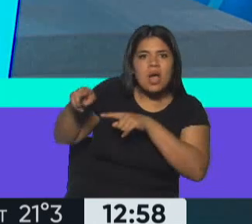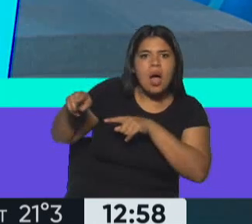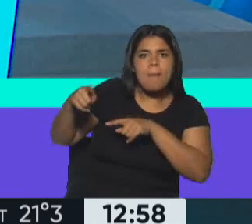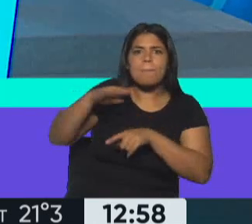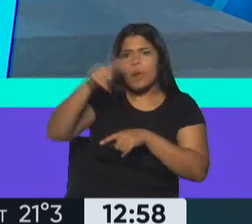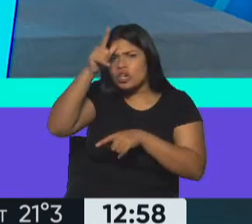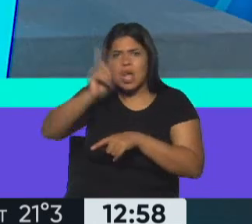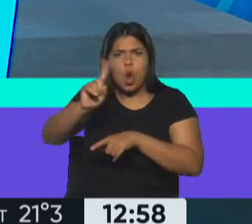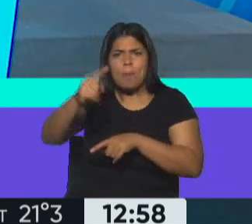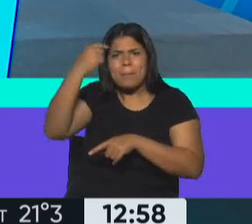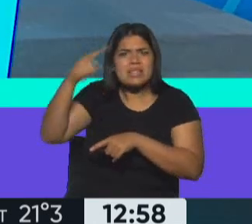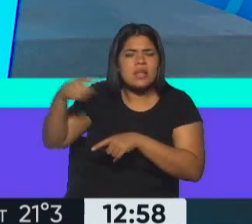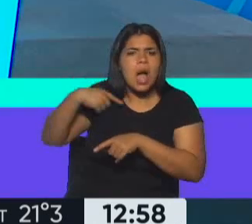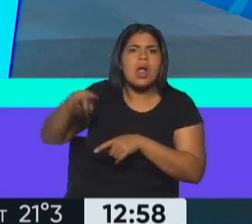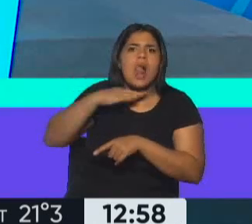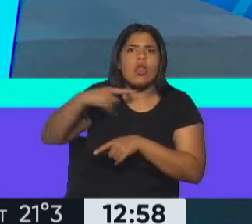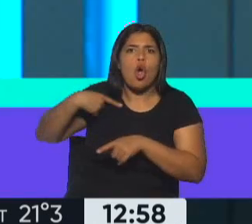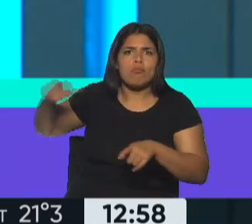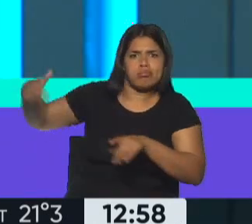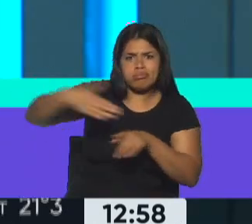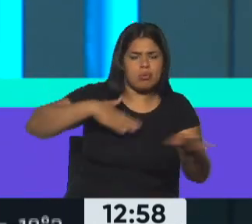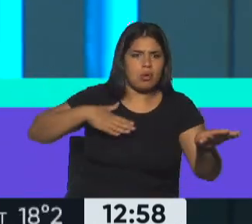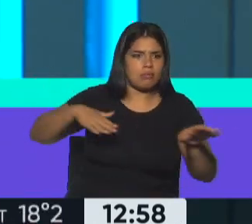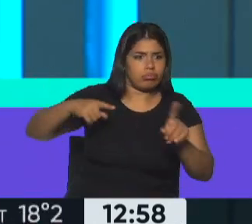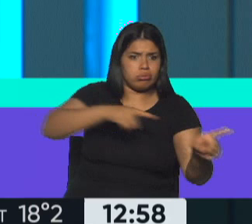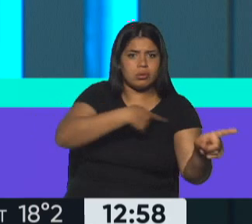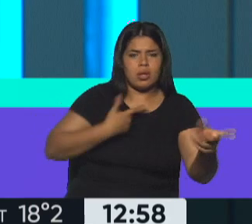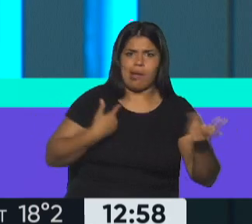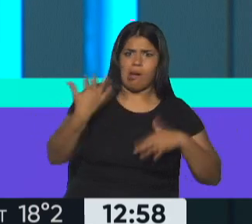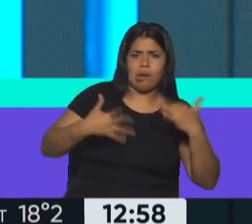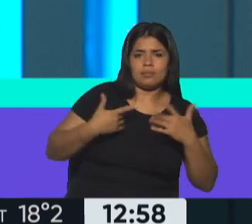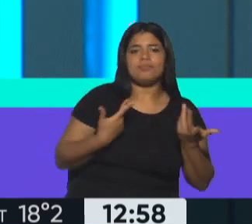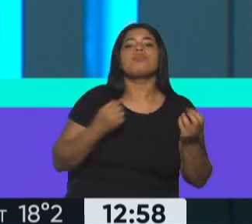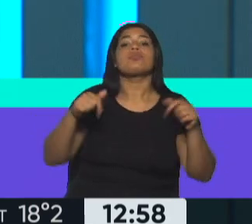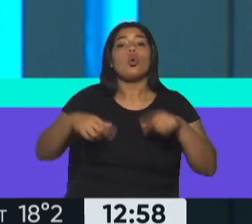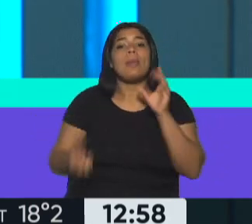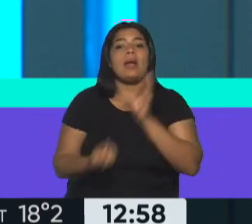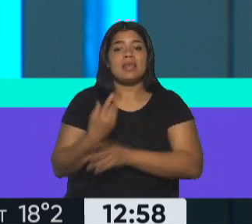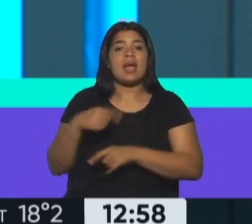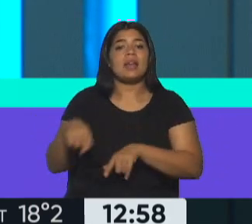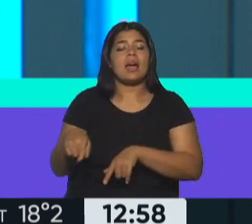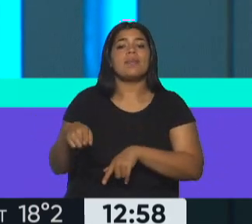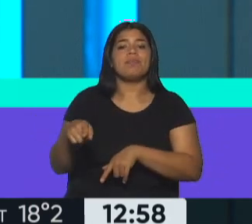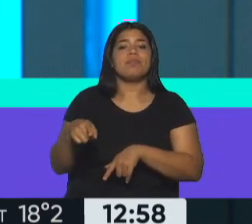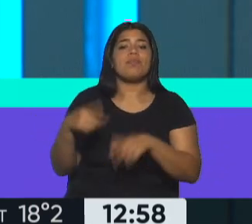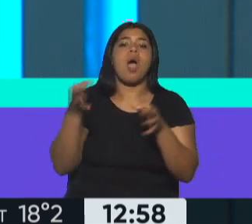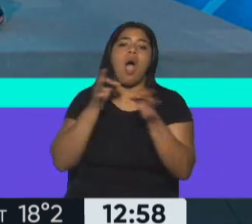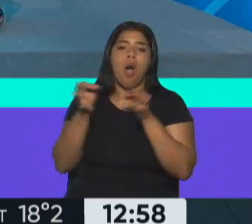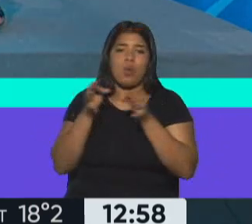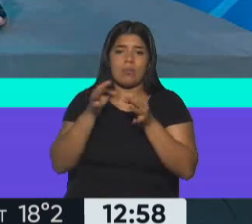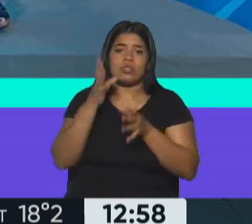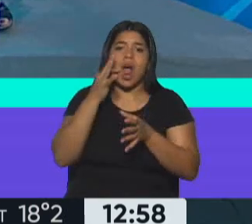esta mañana estuvo el tío de lukas aquí en el estudio con él ya lo vamos a propósito de lo que será la marcha en frente a los